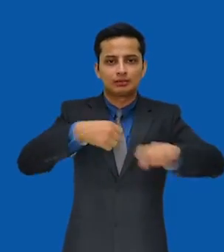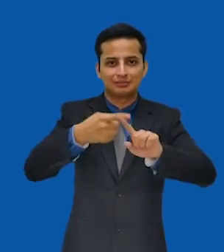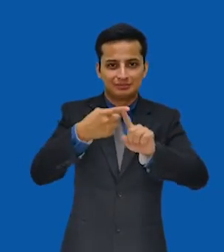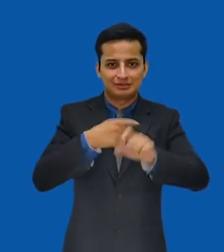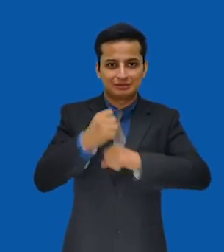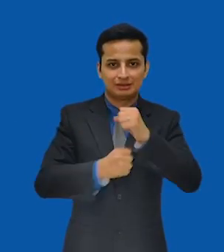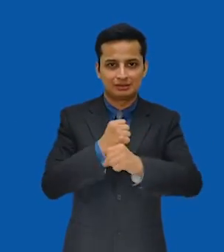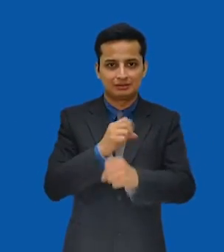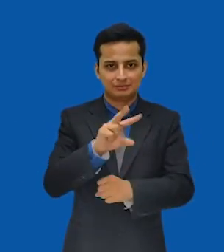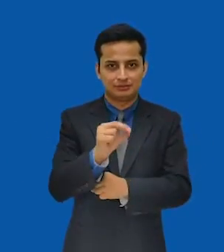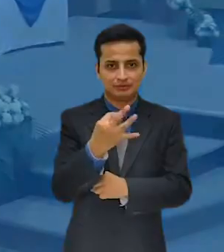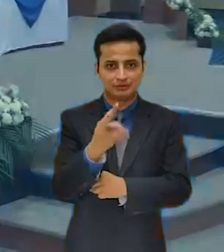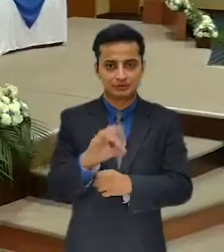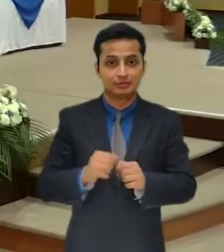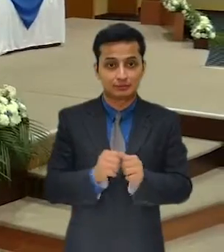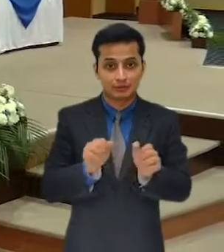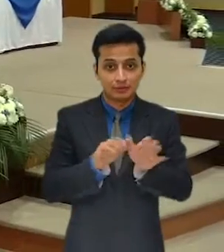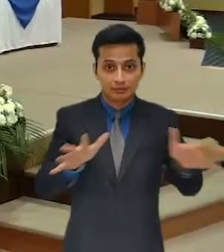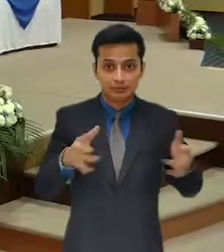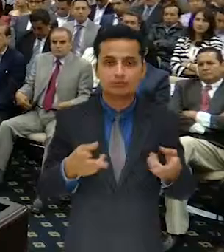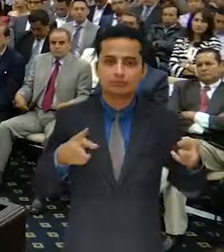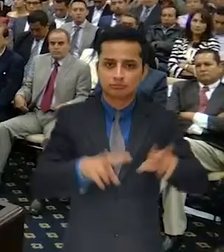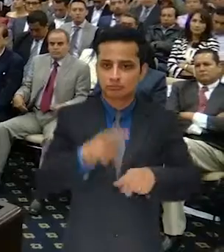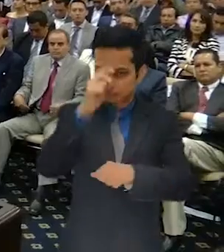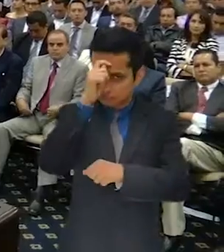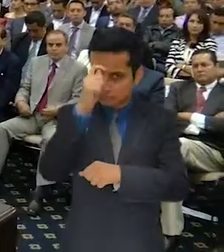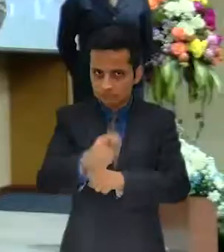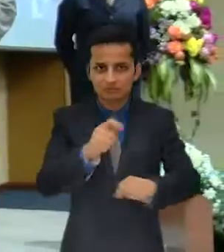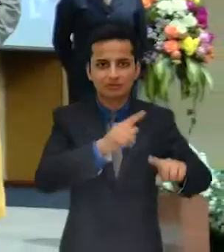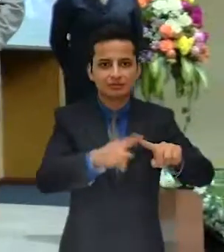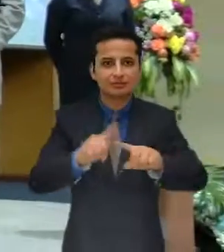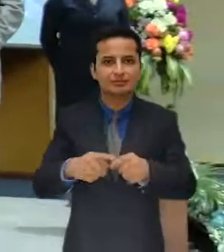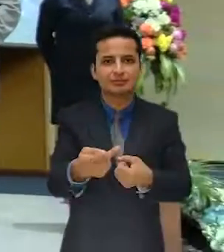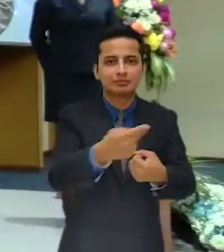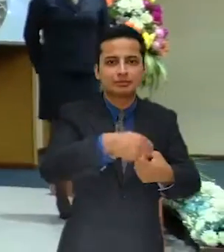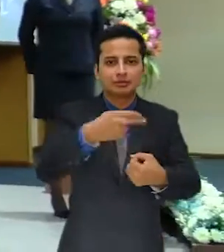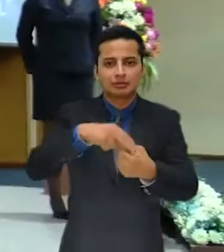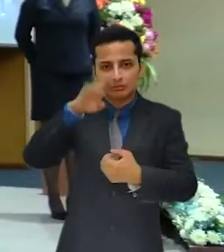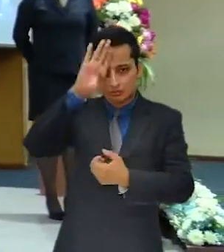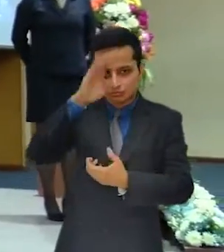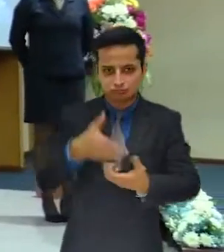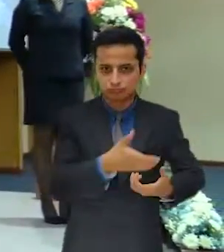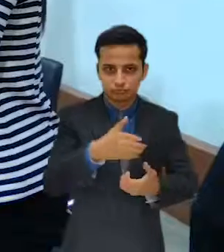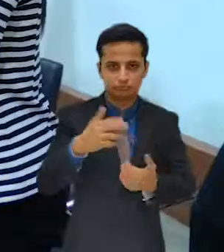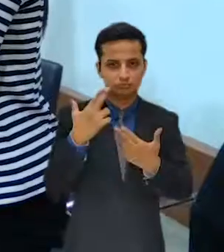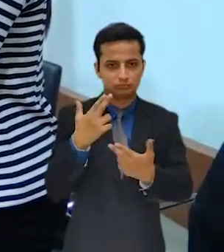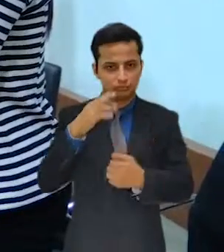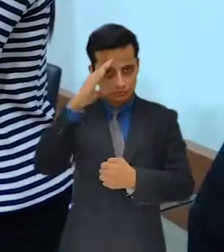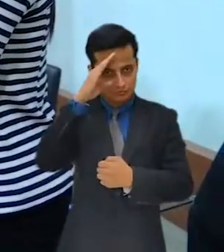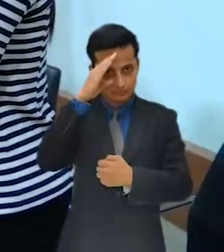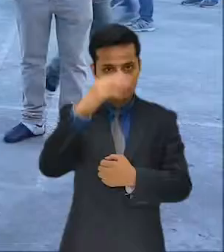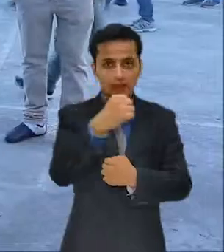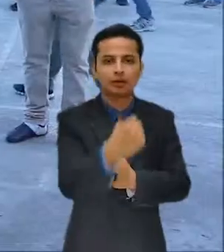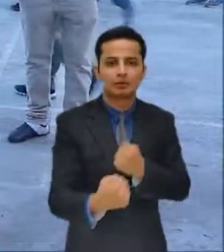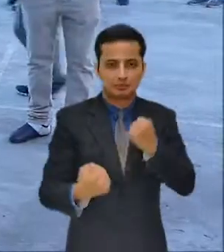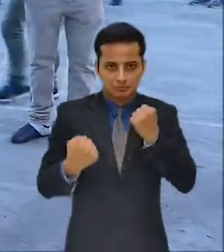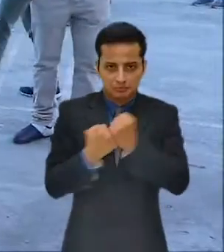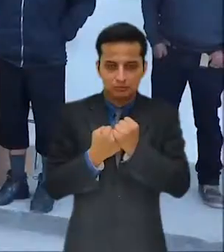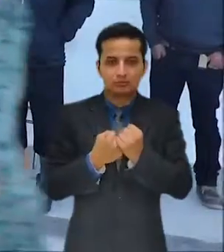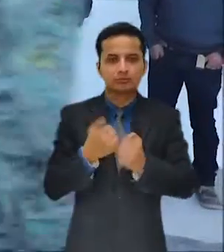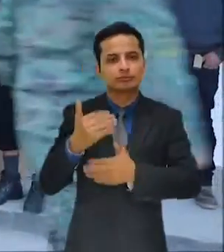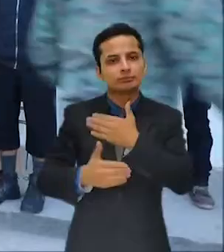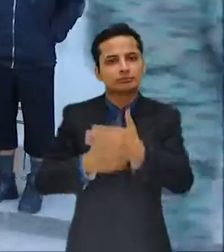de mayo de 2019. En el evento, también se reconoció el trabajo de los integrantes de la Mesa de Seguridad por su